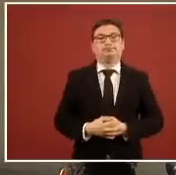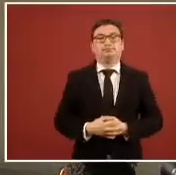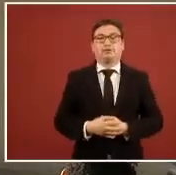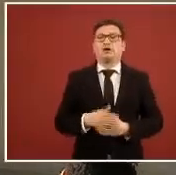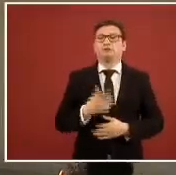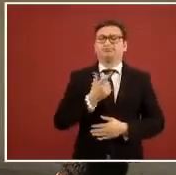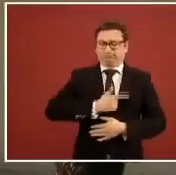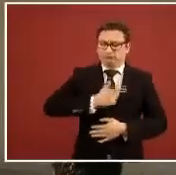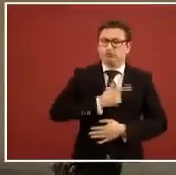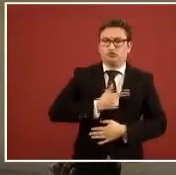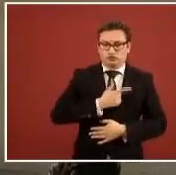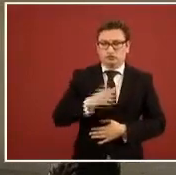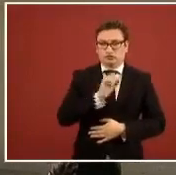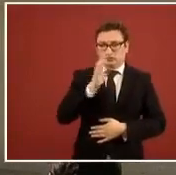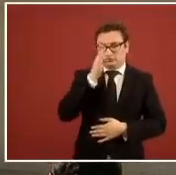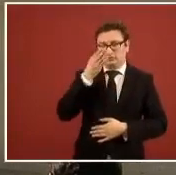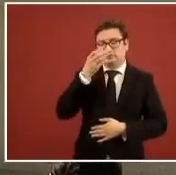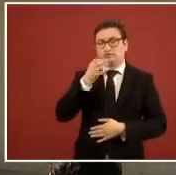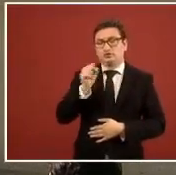gusto, subsecretario.